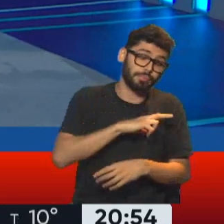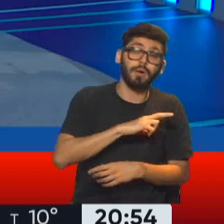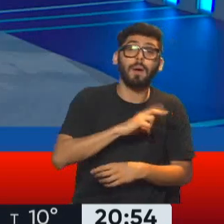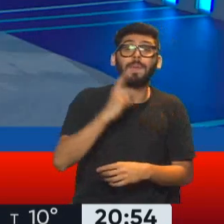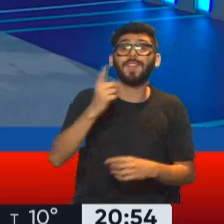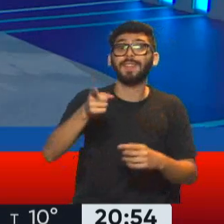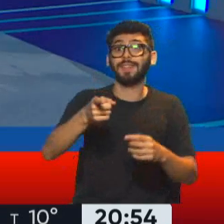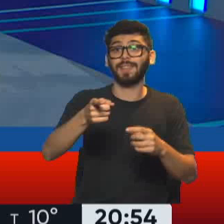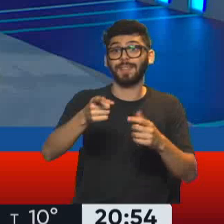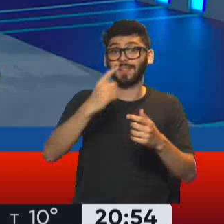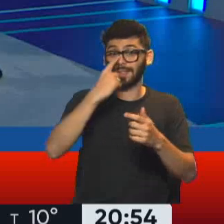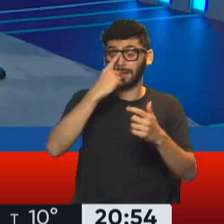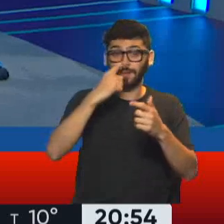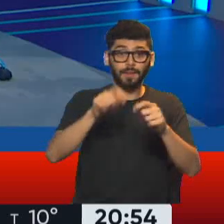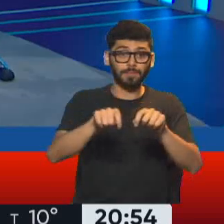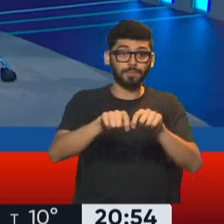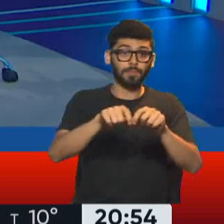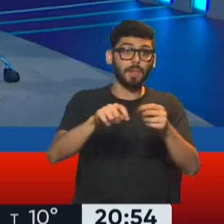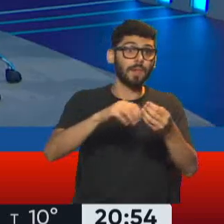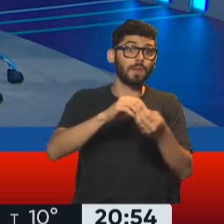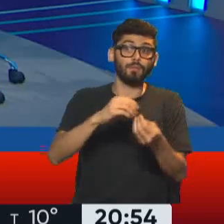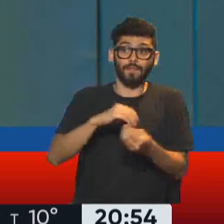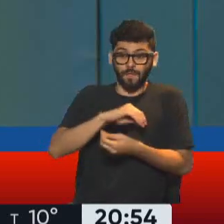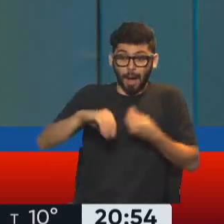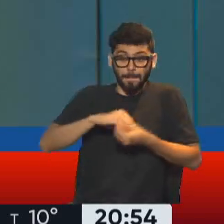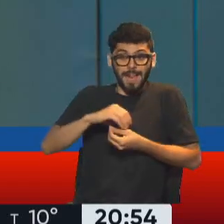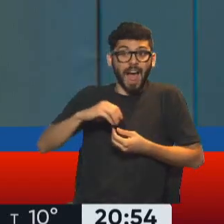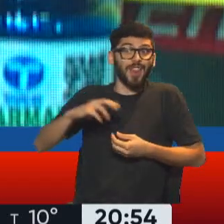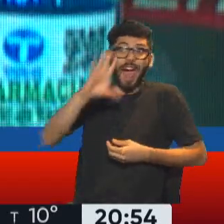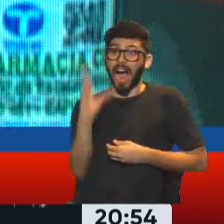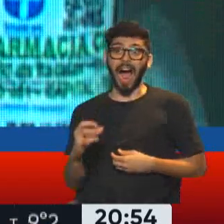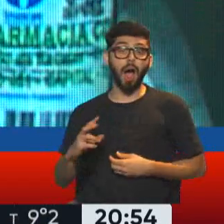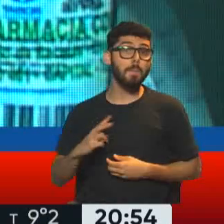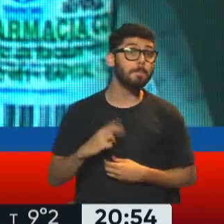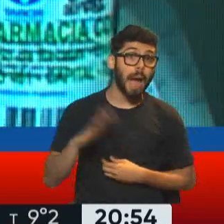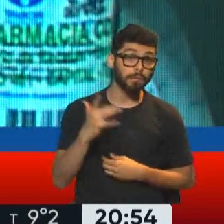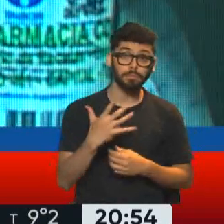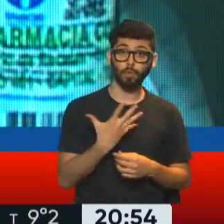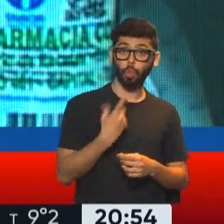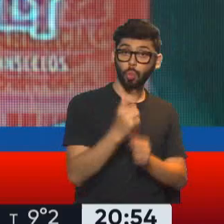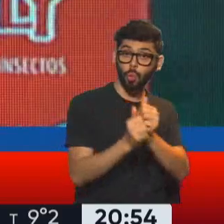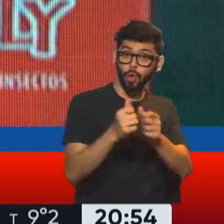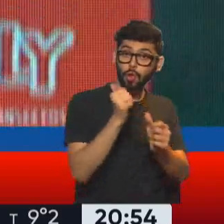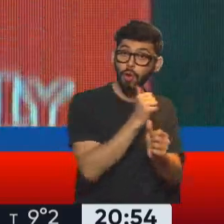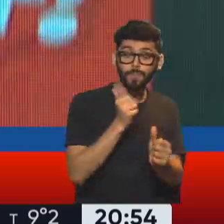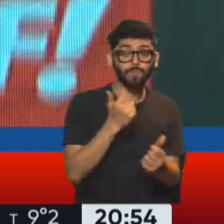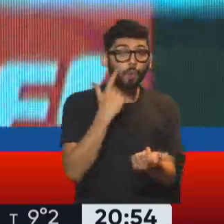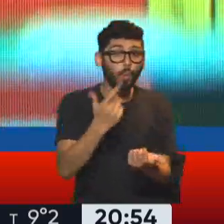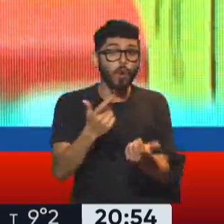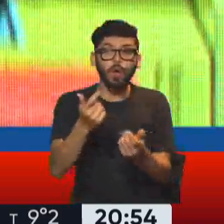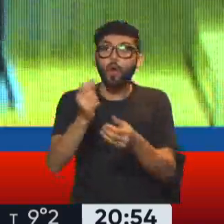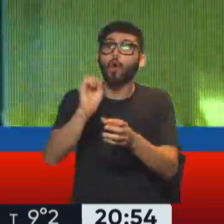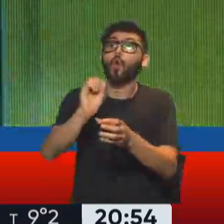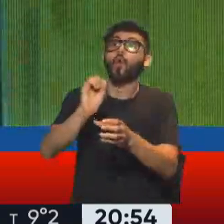los titulares de las farmacéuticas son las familias más ricas del país. Y las que aparecen, muchos aparecen cuando vemos los listados con las cuentas